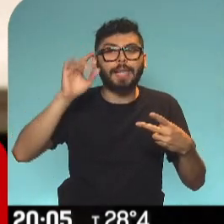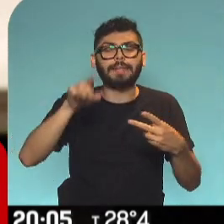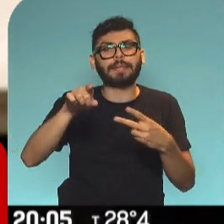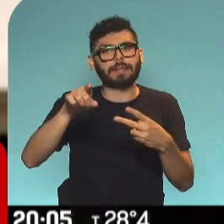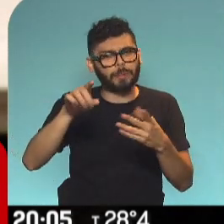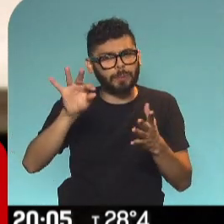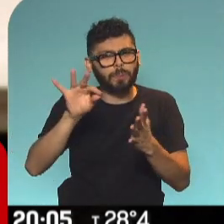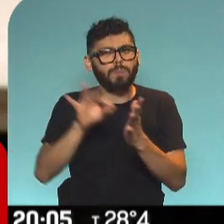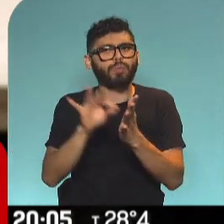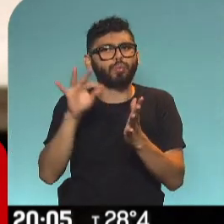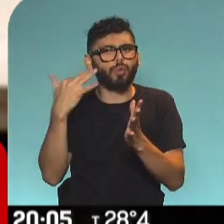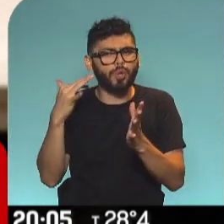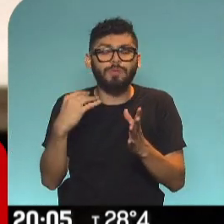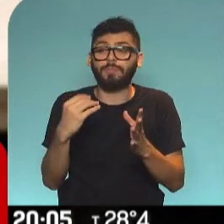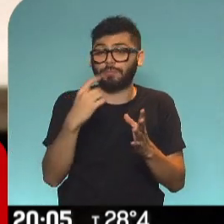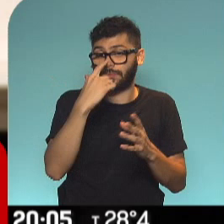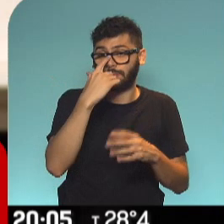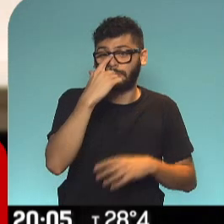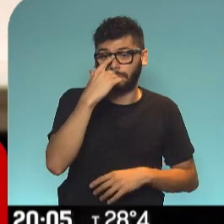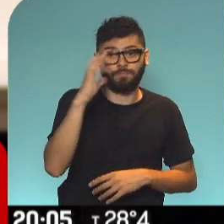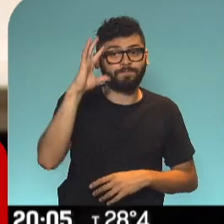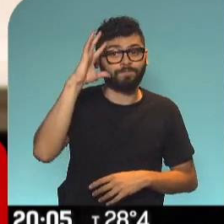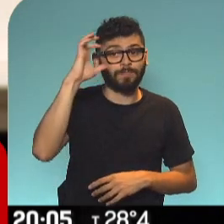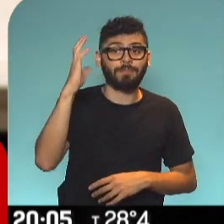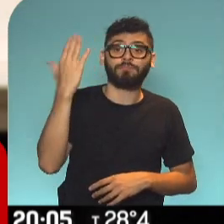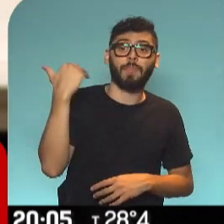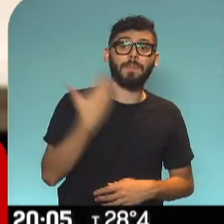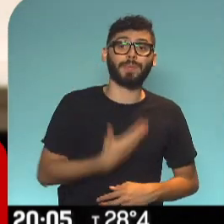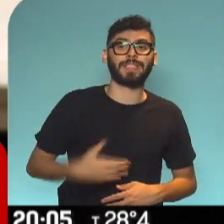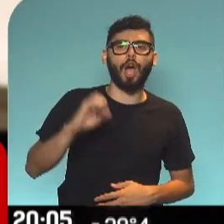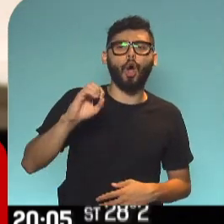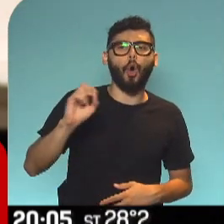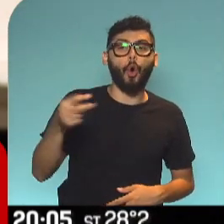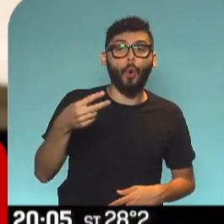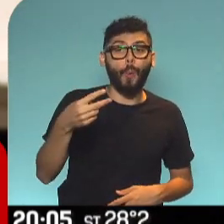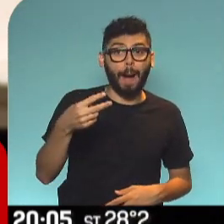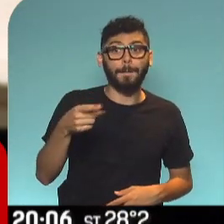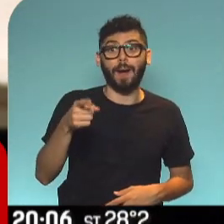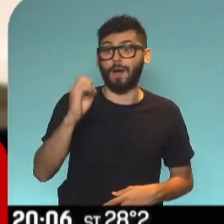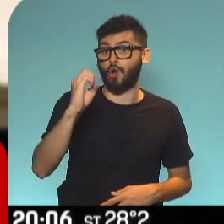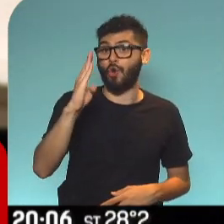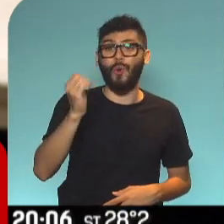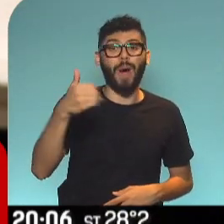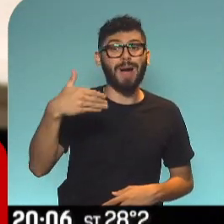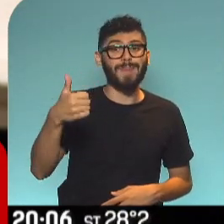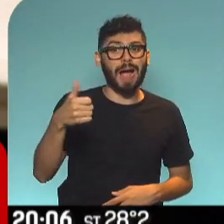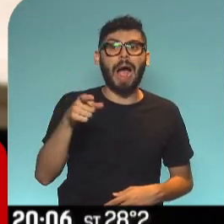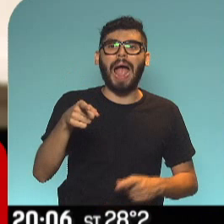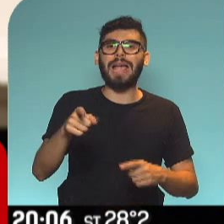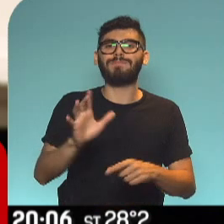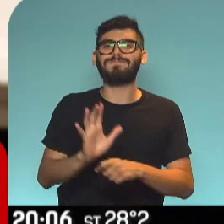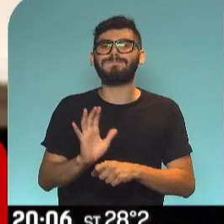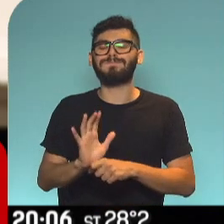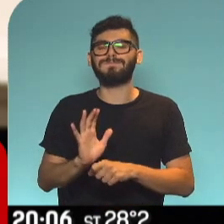central, porque recordemos que durante la presidencia de Barack Obama fue el momento donde se descongelaron, podríamos